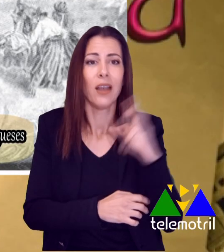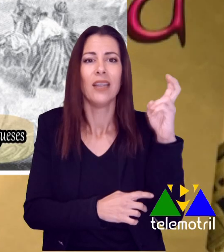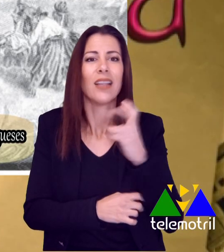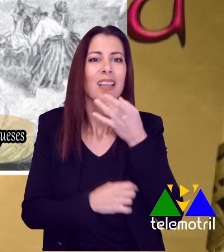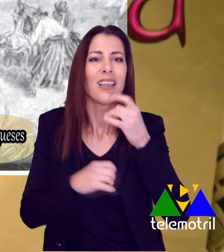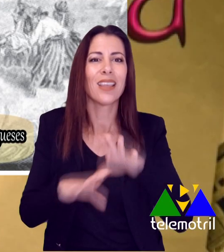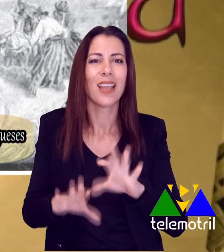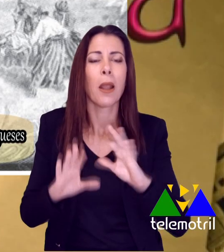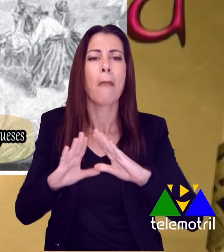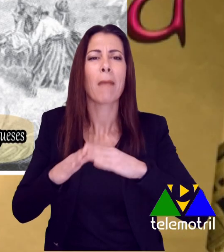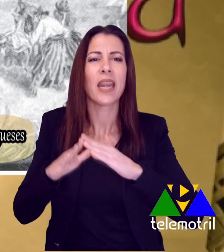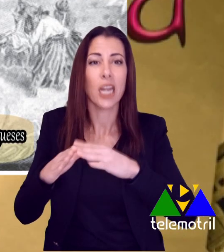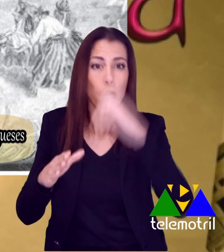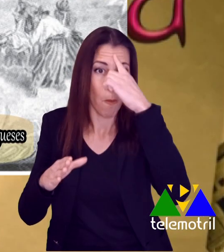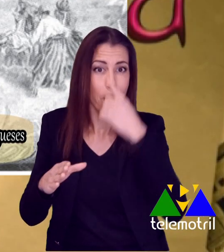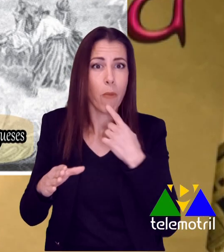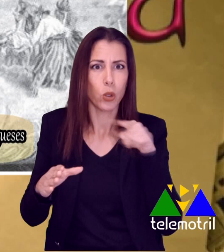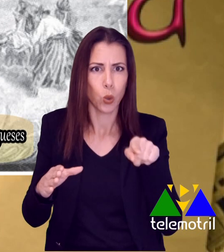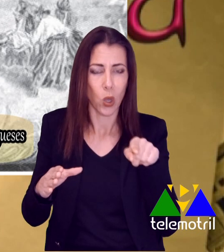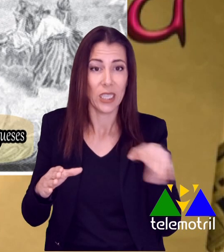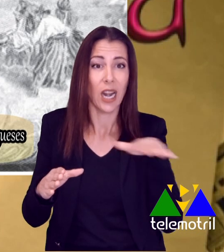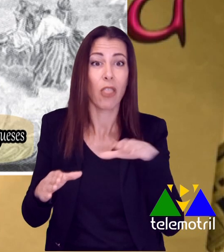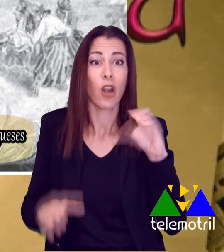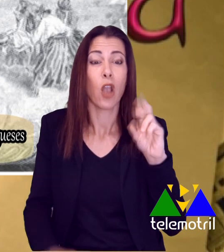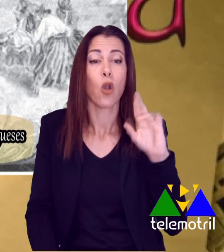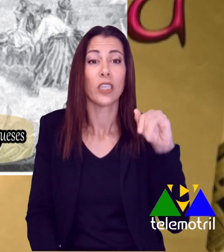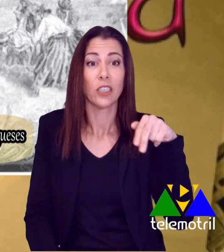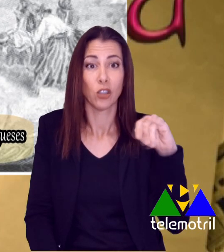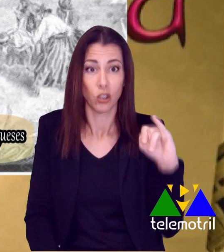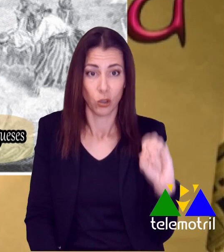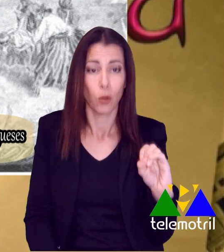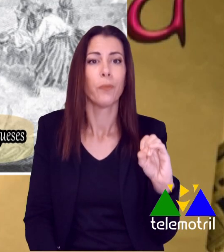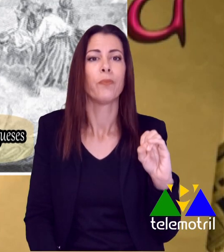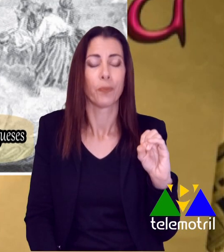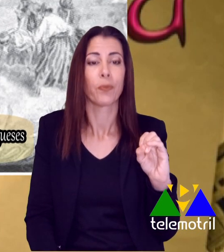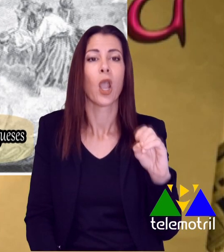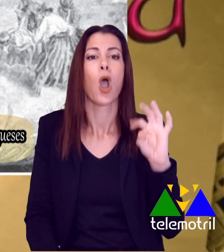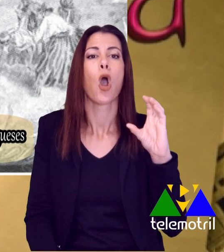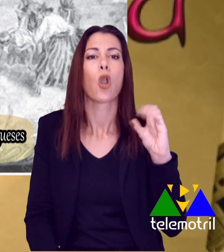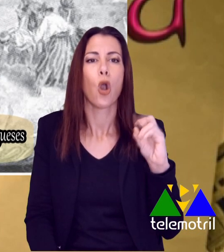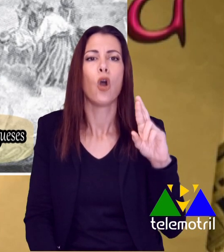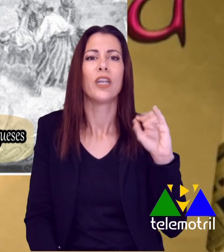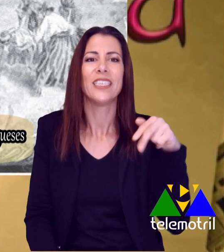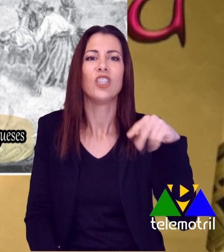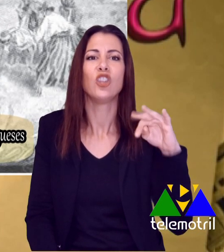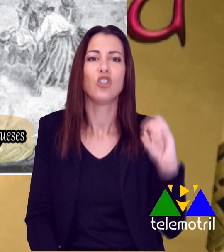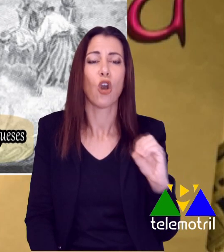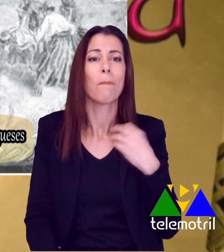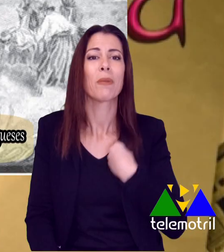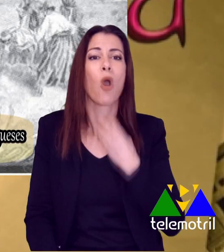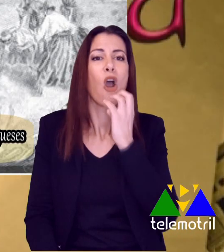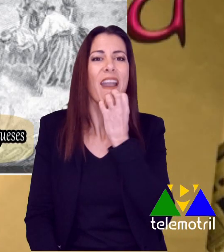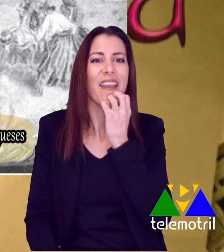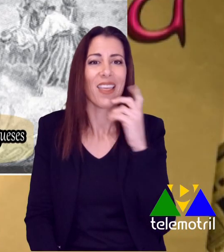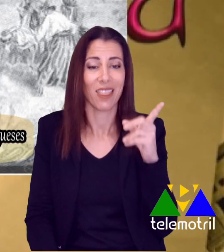unos marineros portugueses que provienen de Corinto, que venían de Corinto está en Grecia, y les